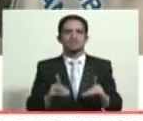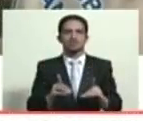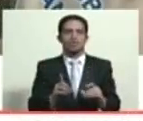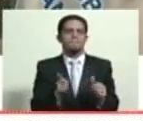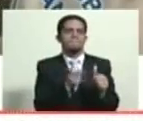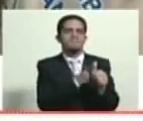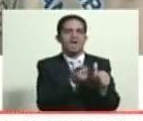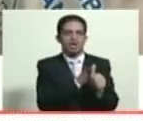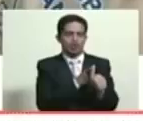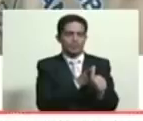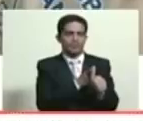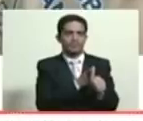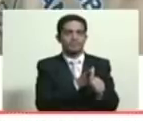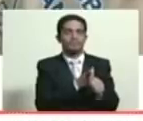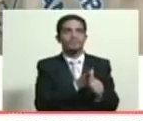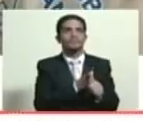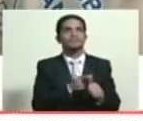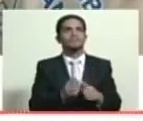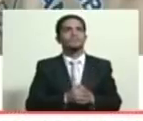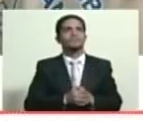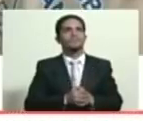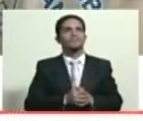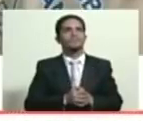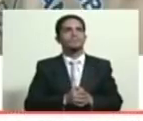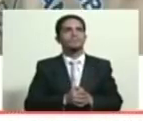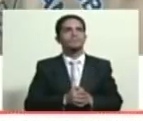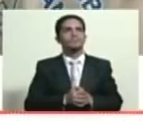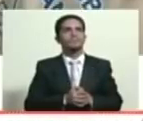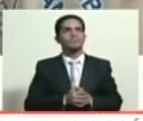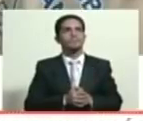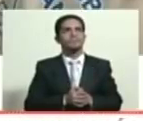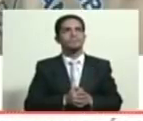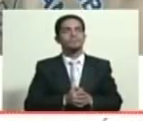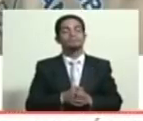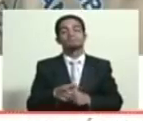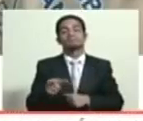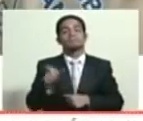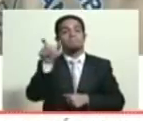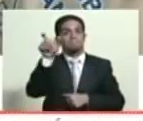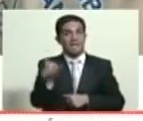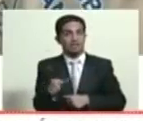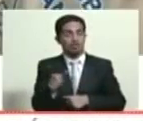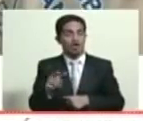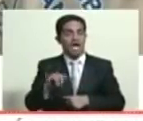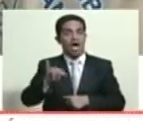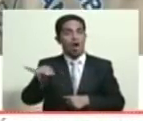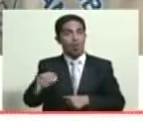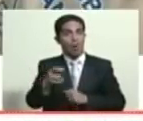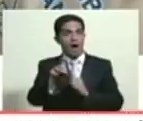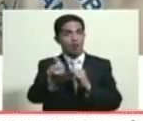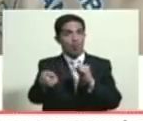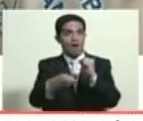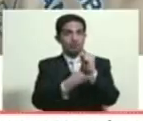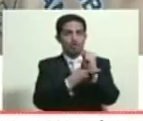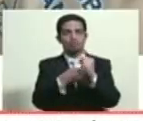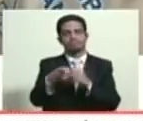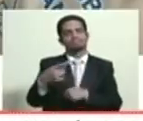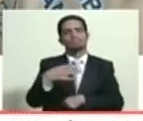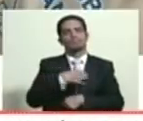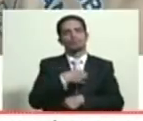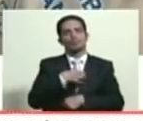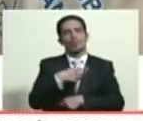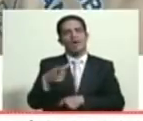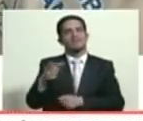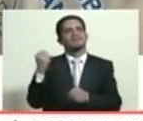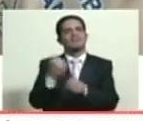Primero, inhabilitar por el ejercicio de cualquier cargo público al ciudadano Juan Gerardo